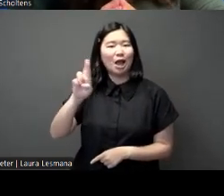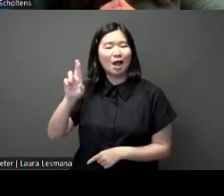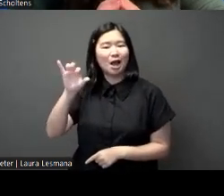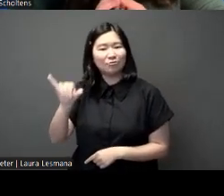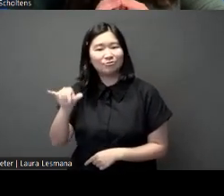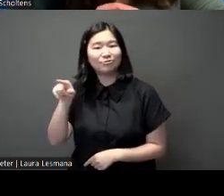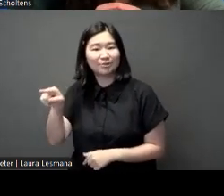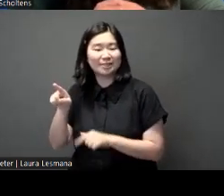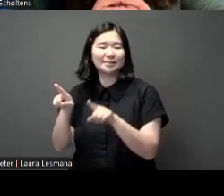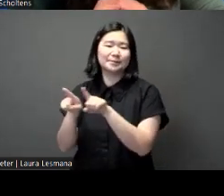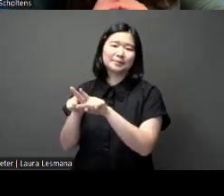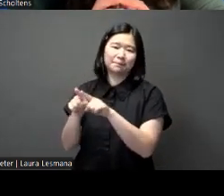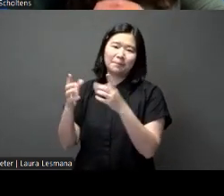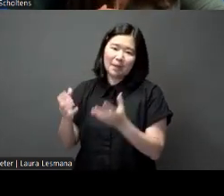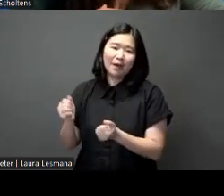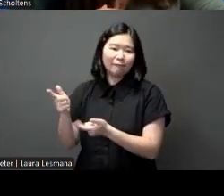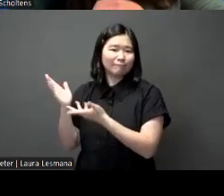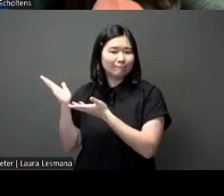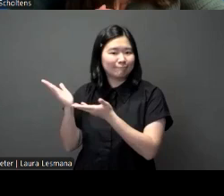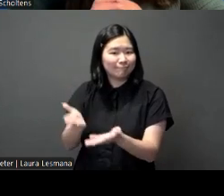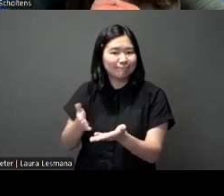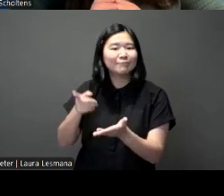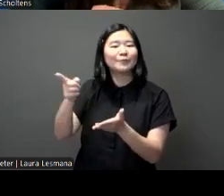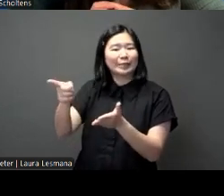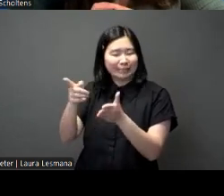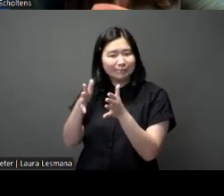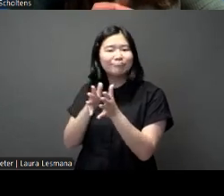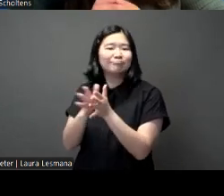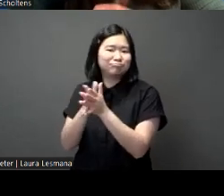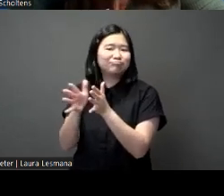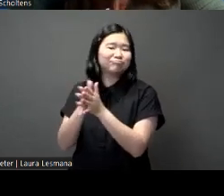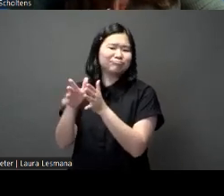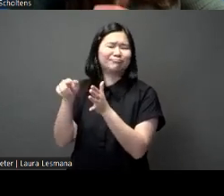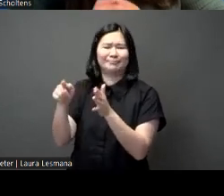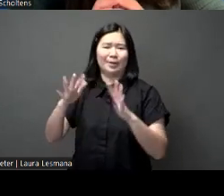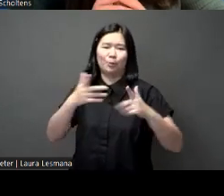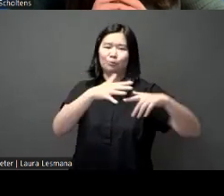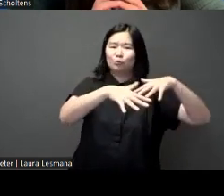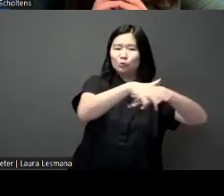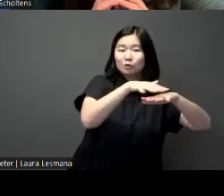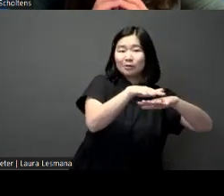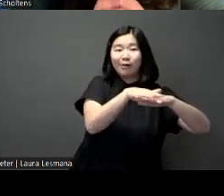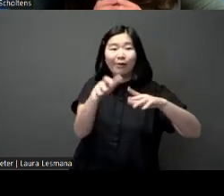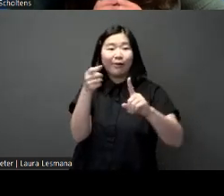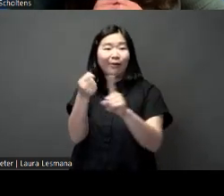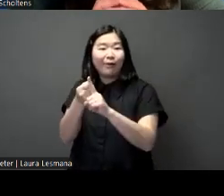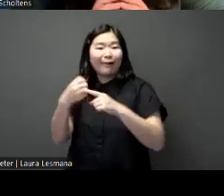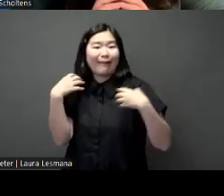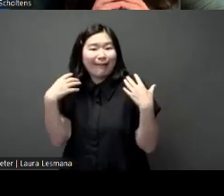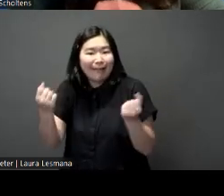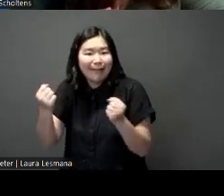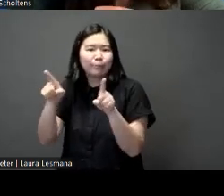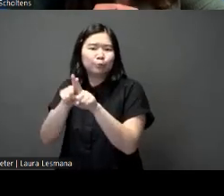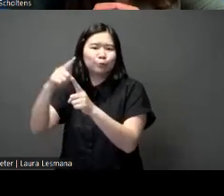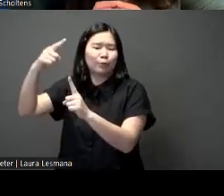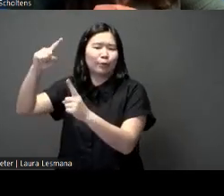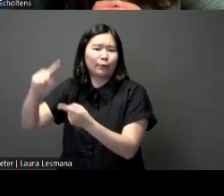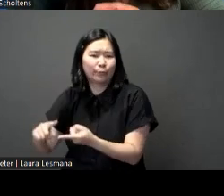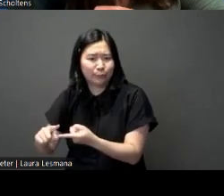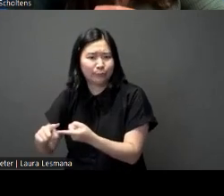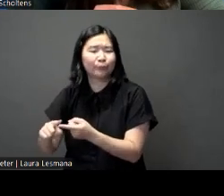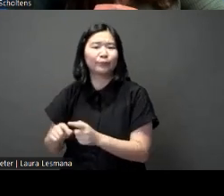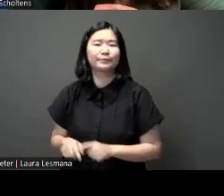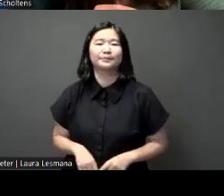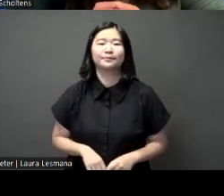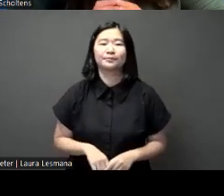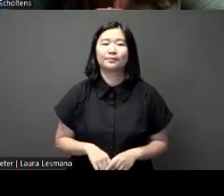line of cómo abordar action los to determinantes achieve and sociales y sustain medioambientales de la disease salud como elimination. línea de acción clave Third, para we're going to have lograr y mantener la insights eliminación de into PAHO's enfermedades. Luego health vamos